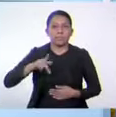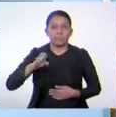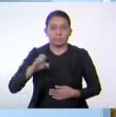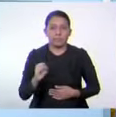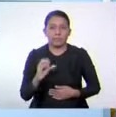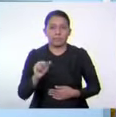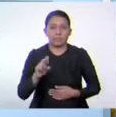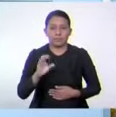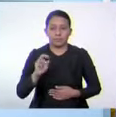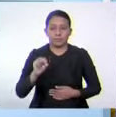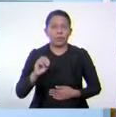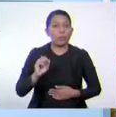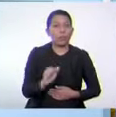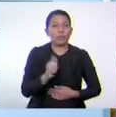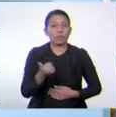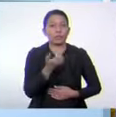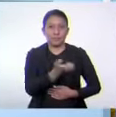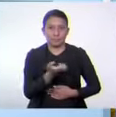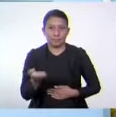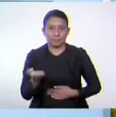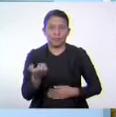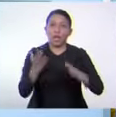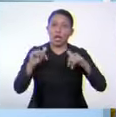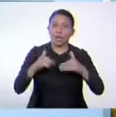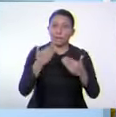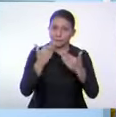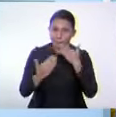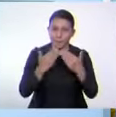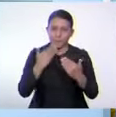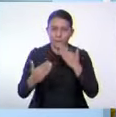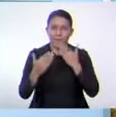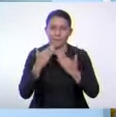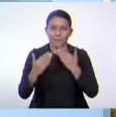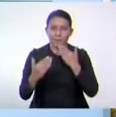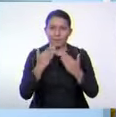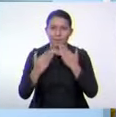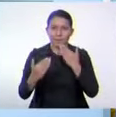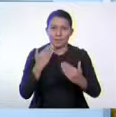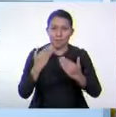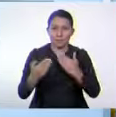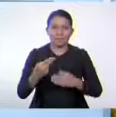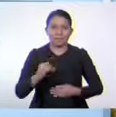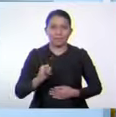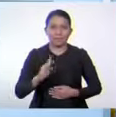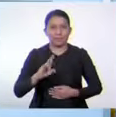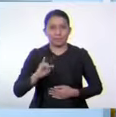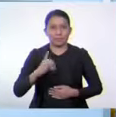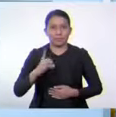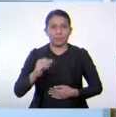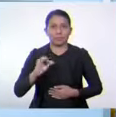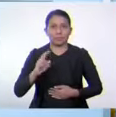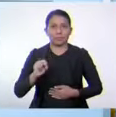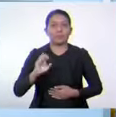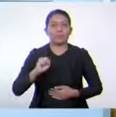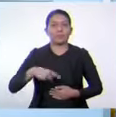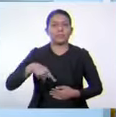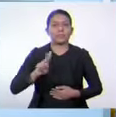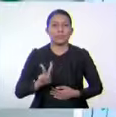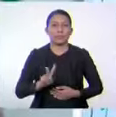con otros elementos. Ahora te voy a explicar la hibridación sp2.